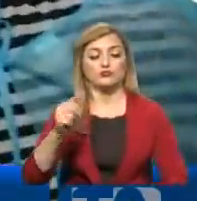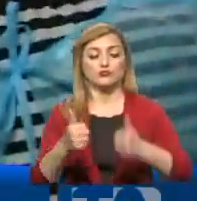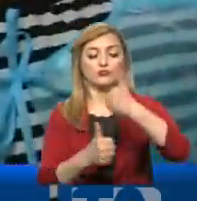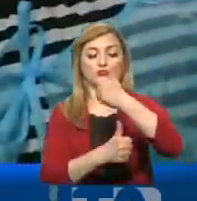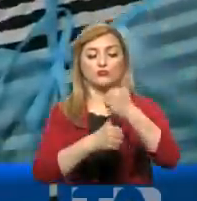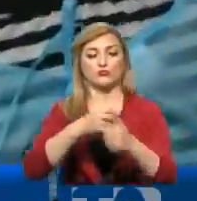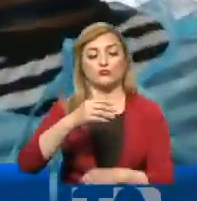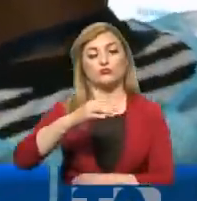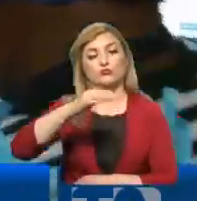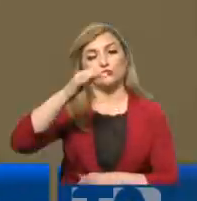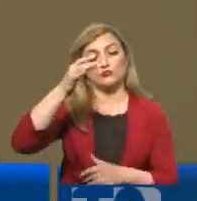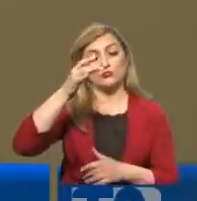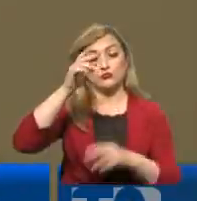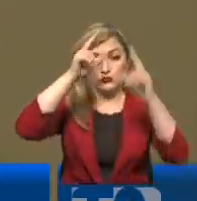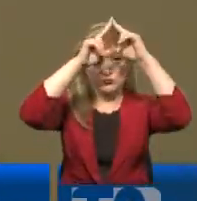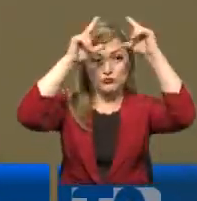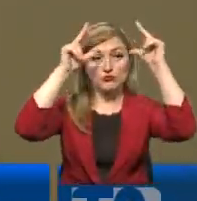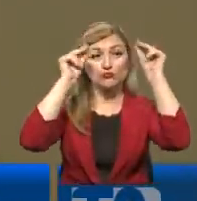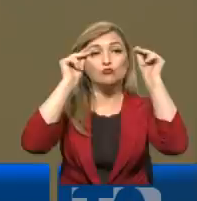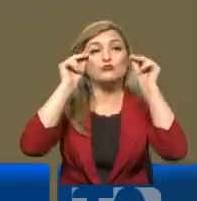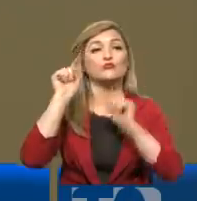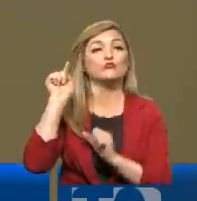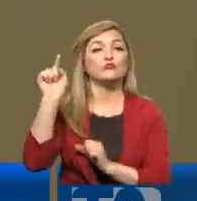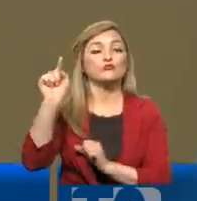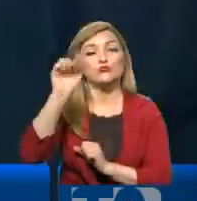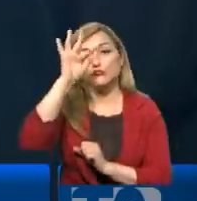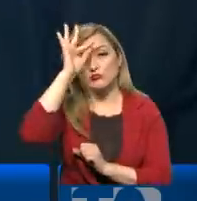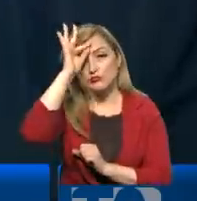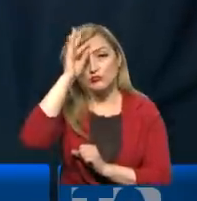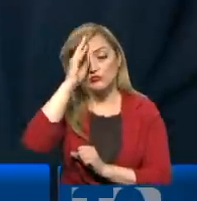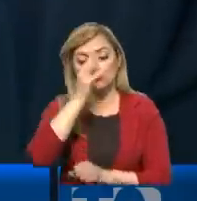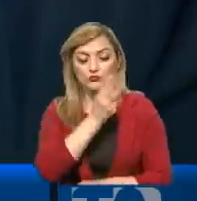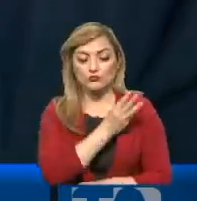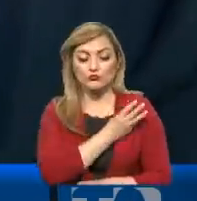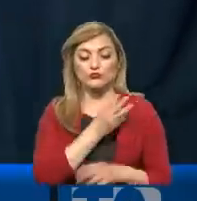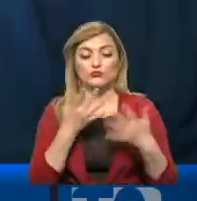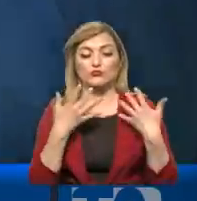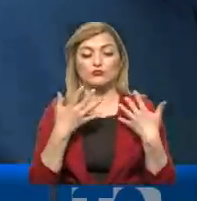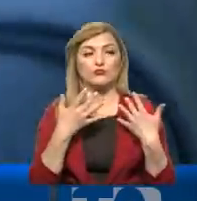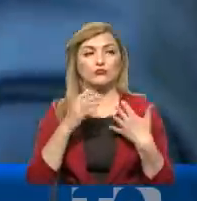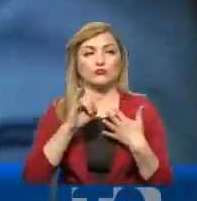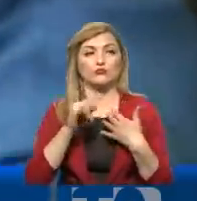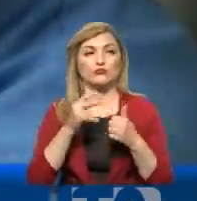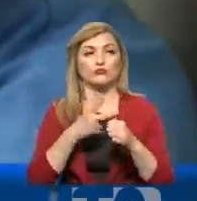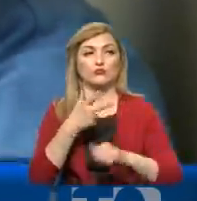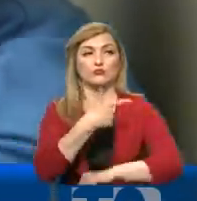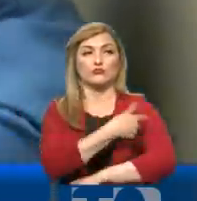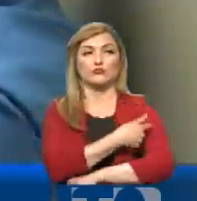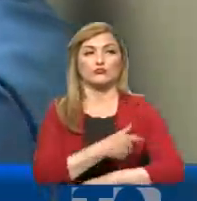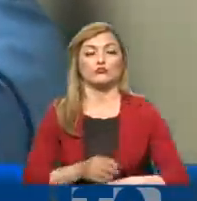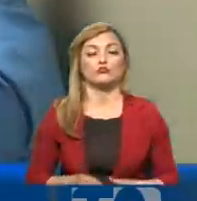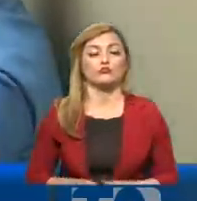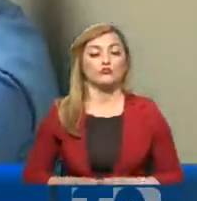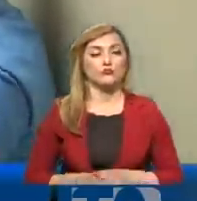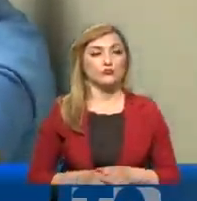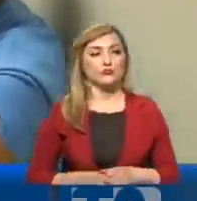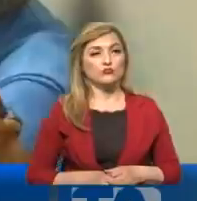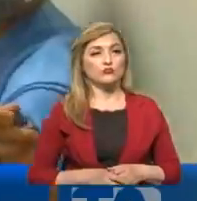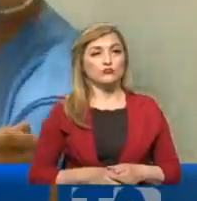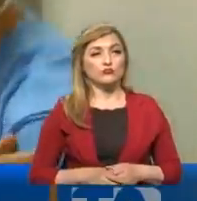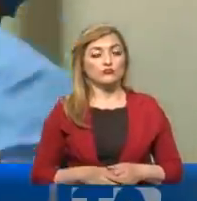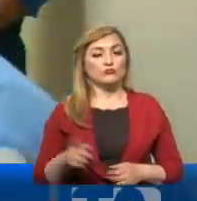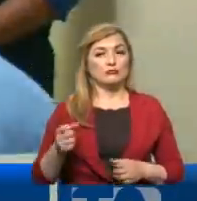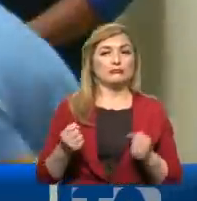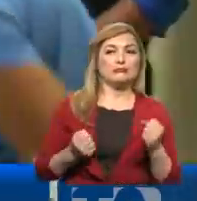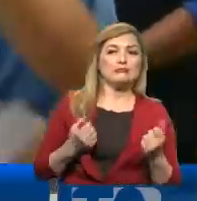Hospital Militar de Guayaquil. Él recibió este jueves la segunda dosis de la vacuna contra el COVID-19. Un momento que esperaba